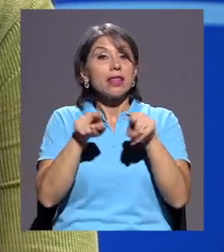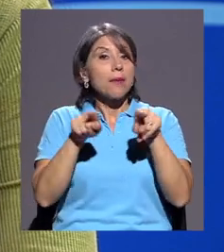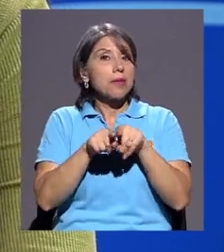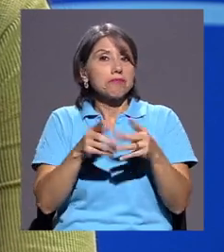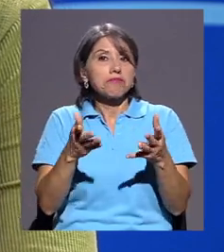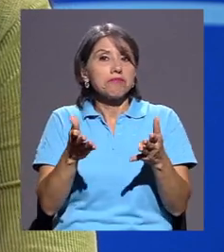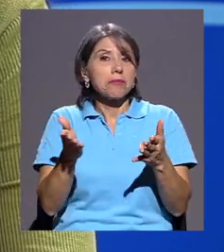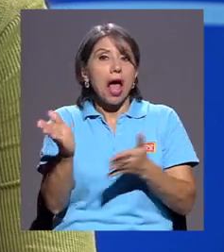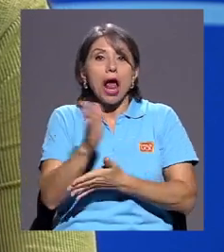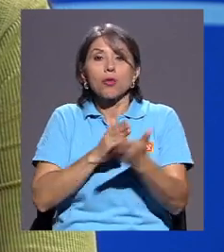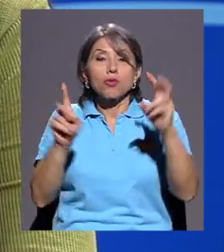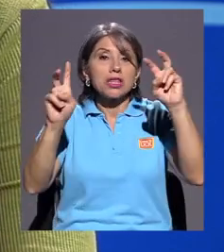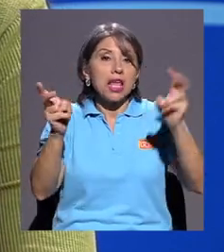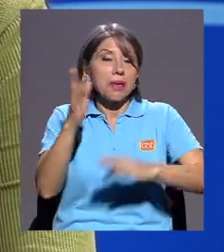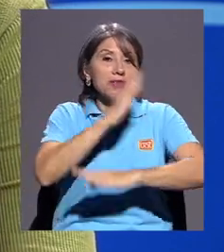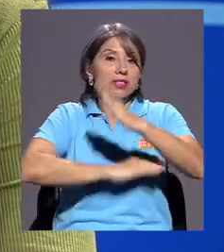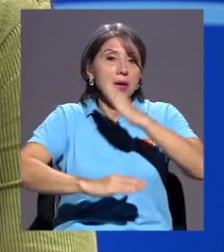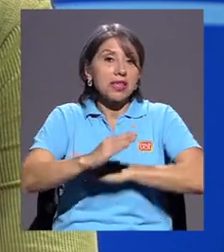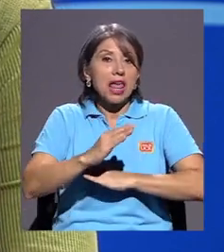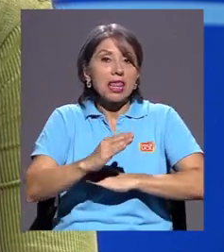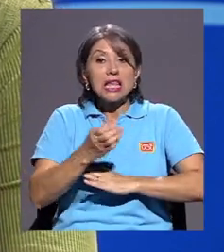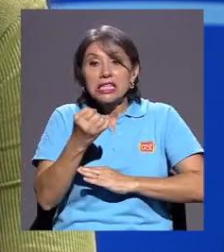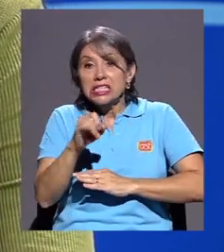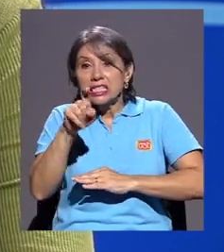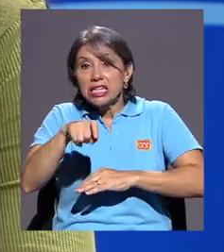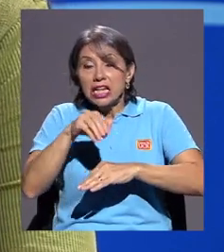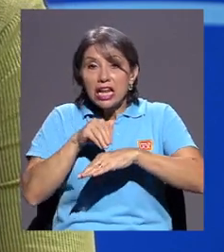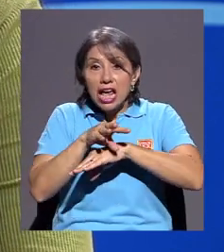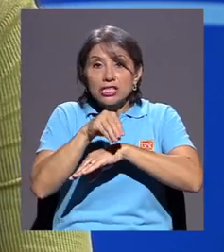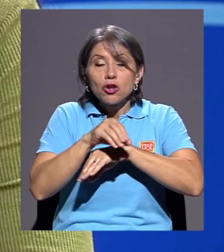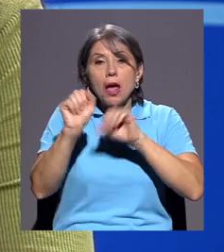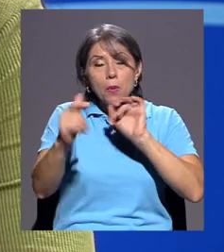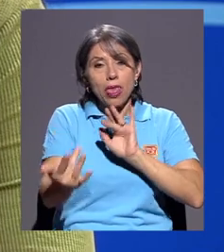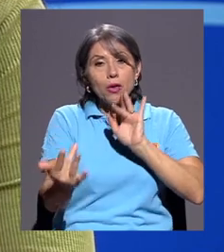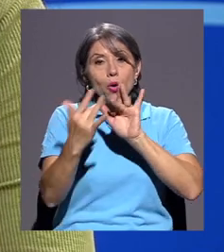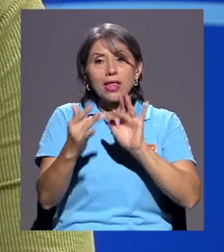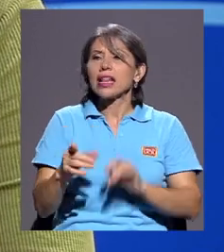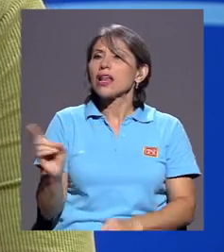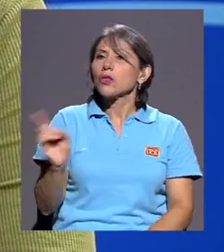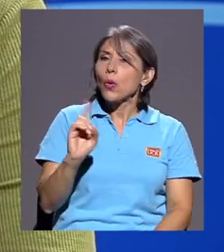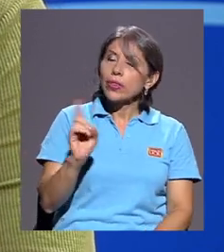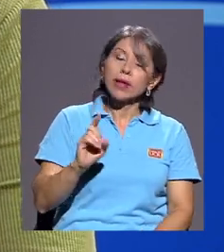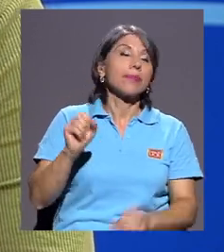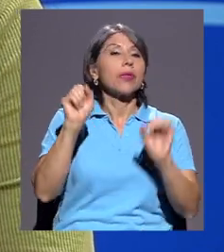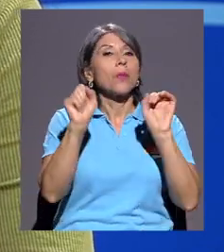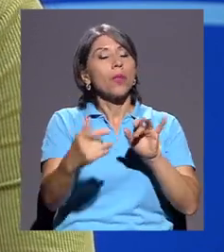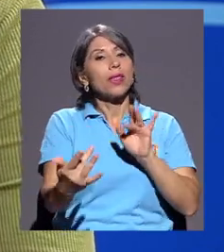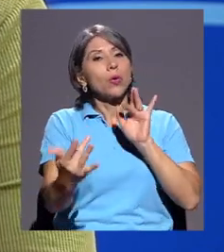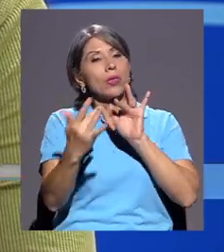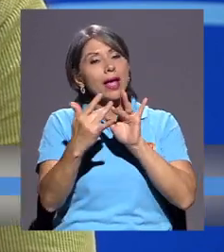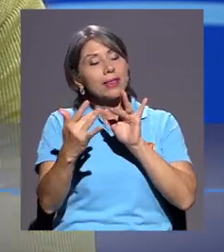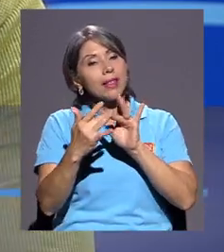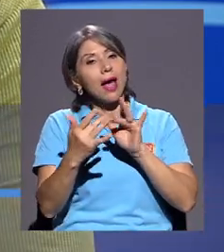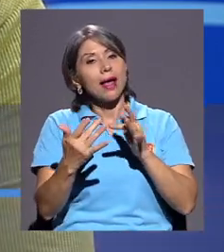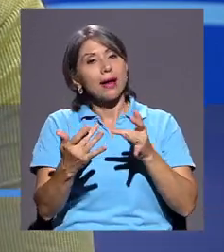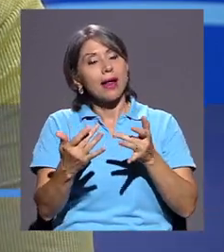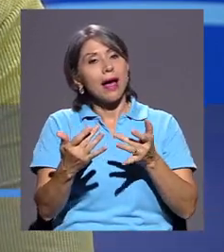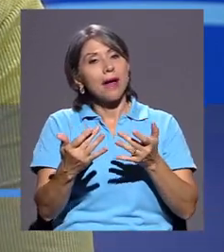general, sobre algún tema relacionado con discapacidad, si se requiere asesoría, la CID. ¿Dónde contactar? Nos pueden